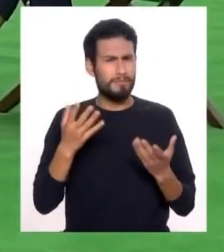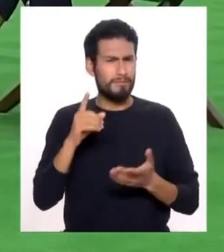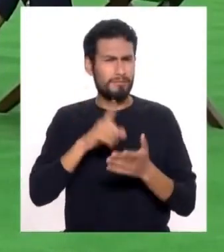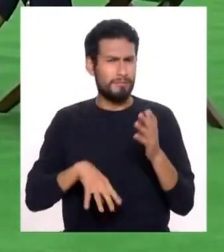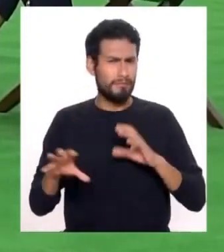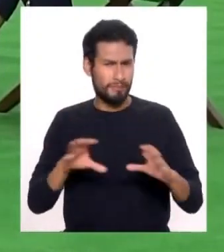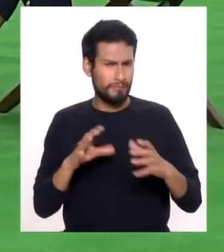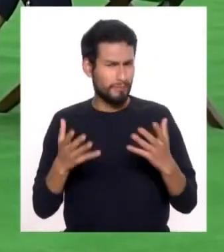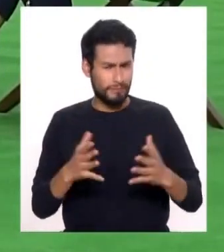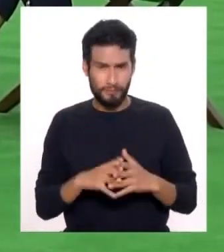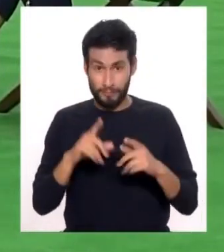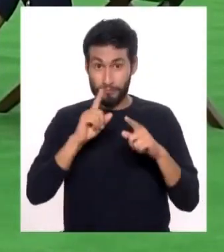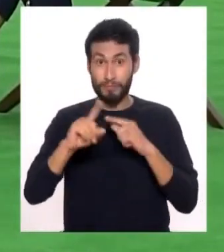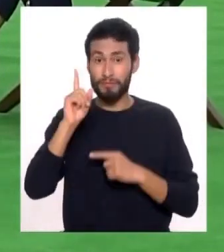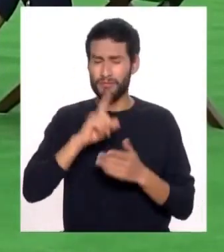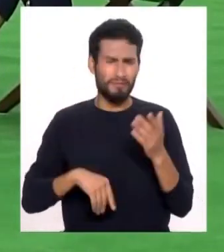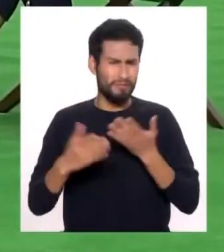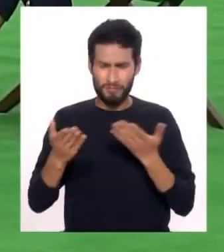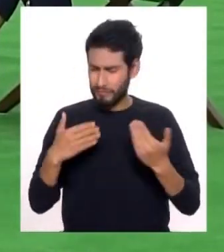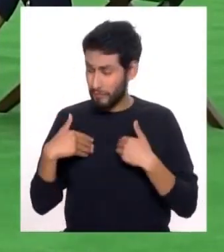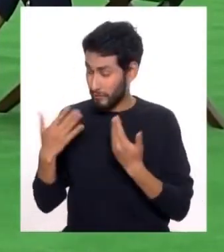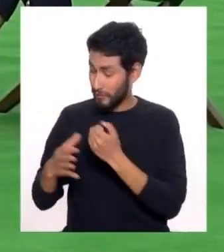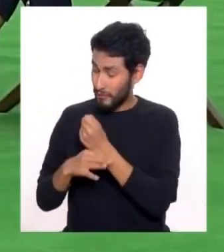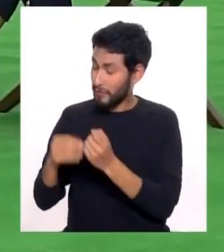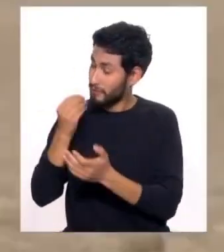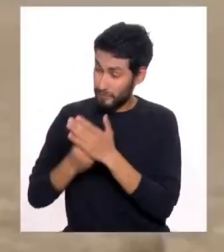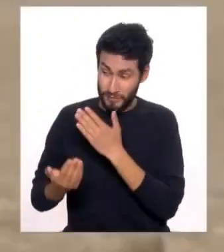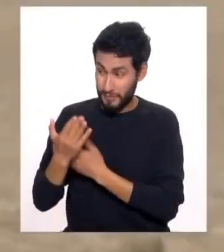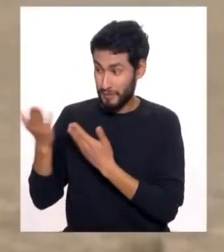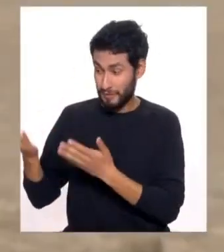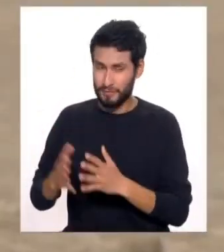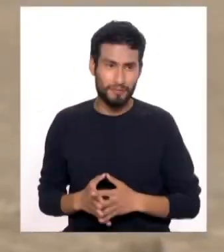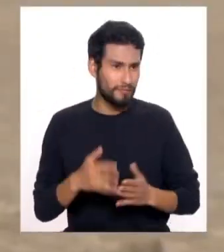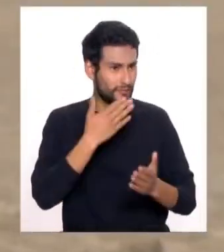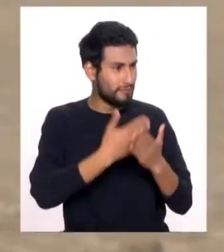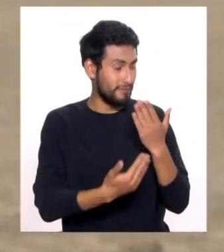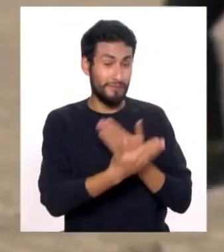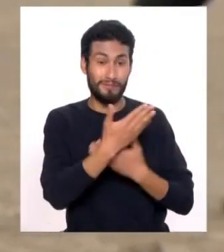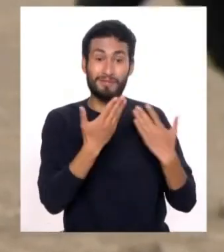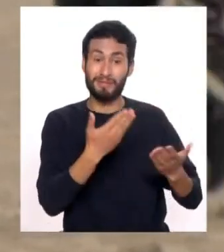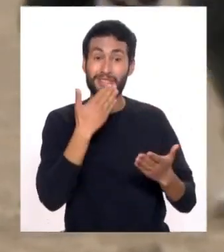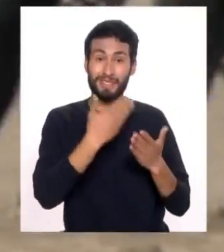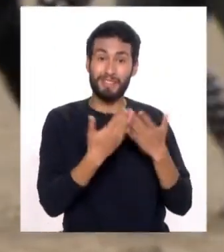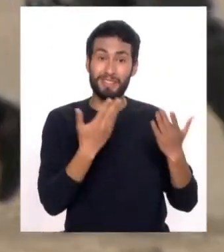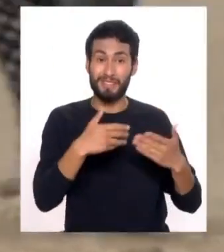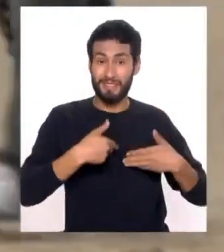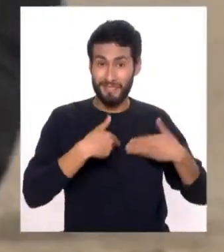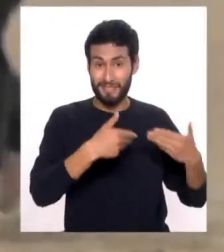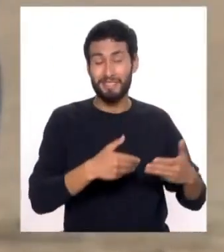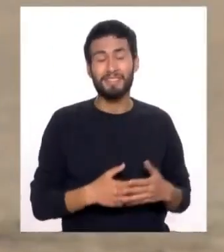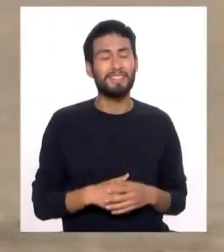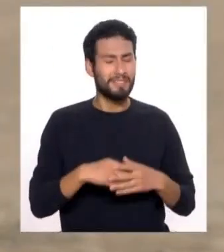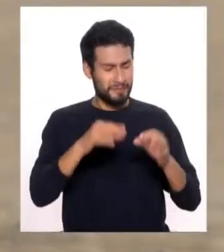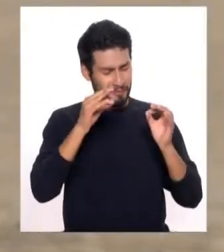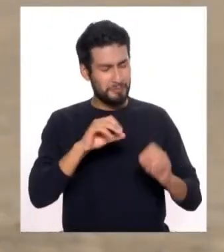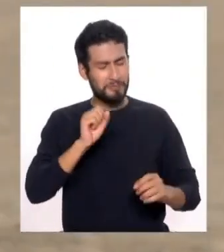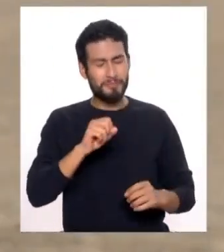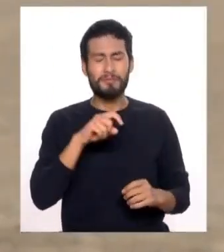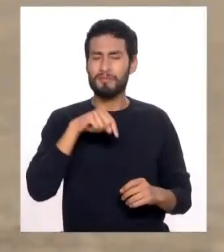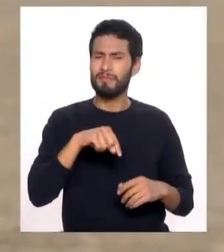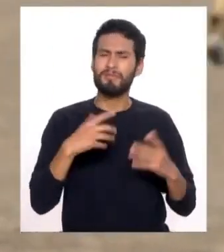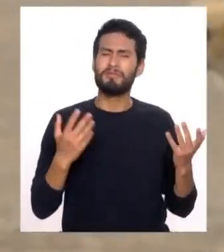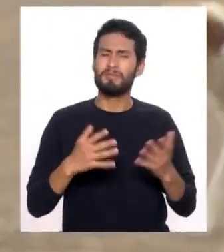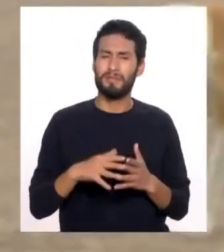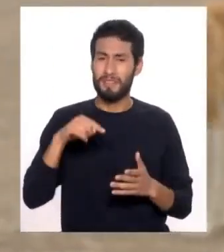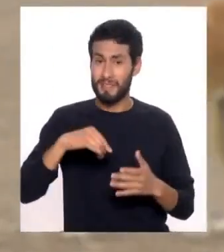hacer ellos, pero también qué servicios tenemos. Doctora, muy buenos días. Muy buenos días con todos. Muchísimas gracias por la invitación. Efectivamente, estamos